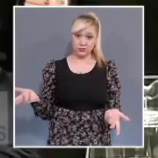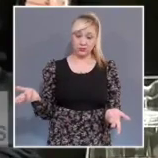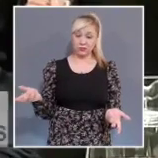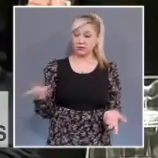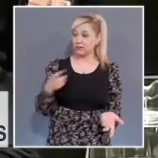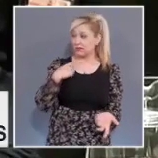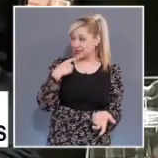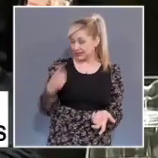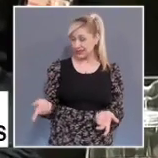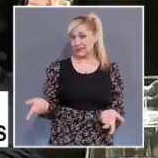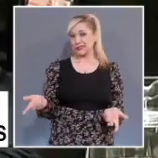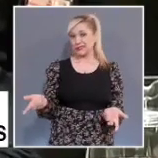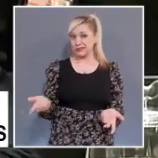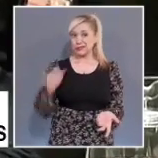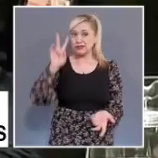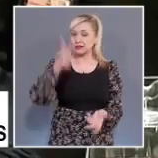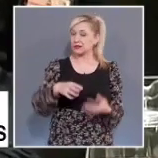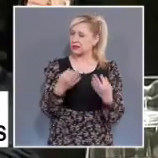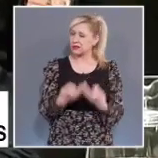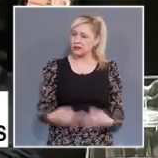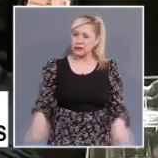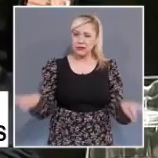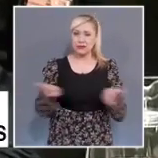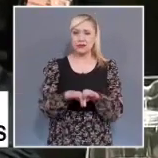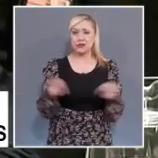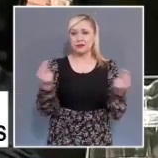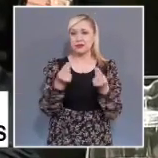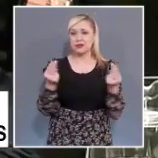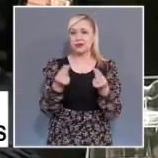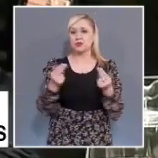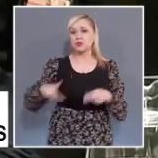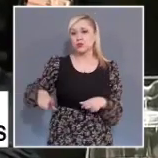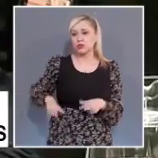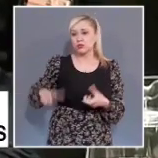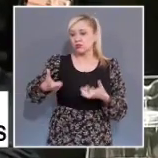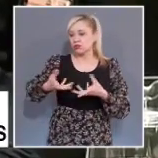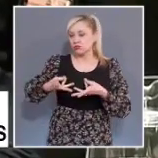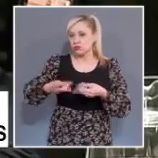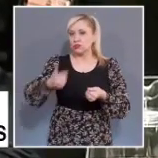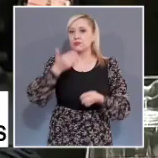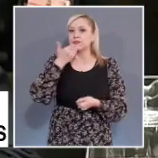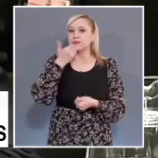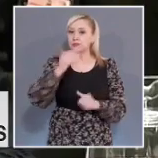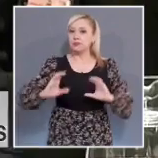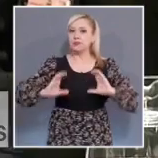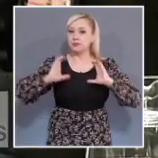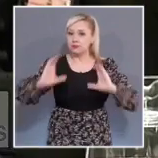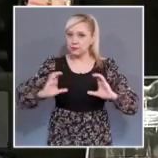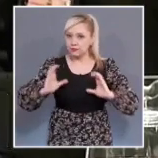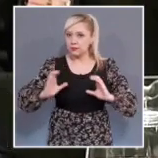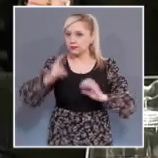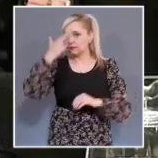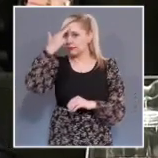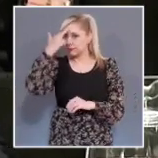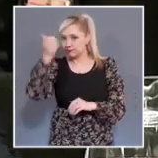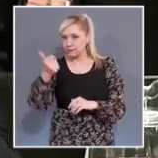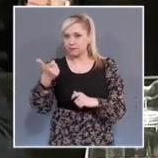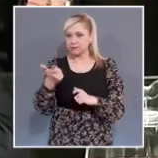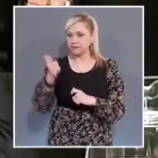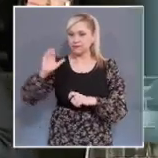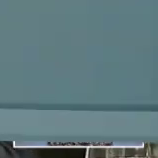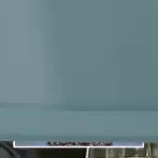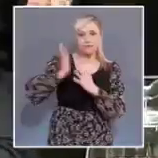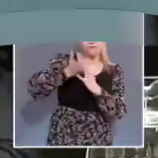destacó la importancia de eficientar el gasto público, movilizar el financiamiento y promover reformas